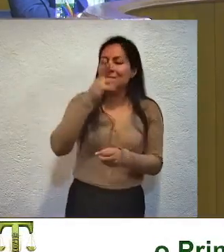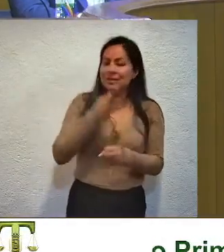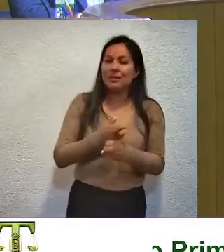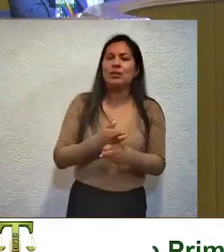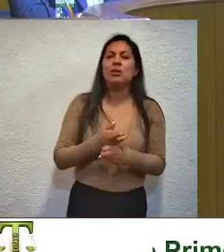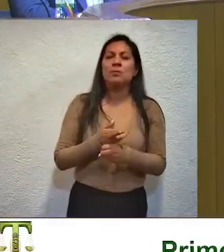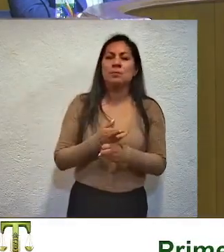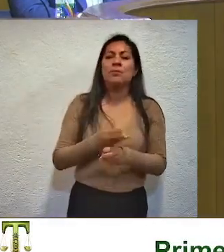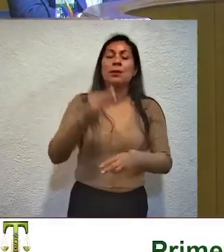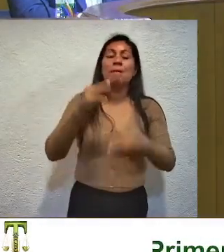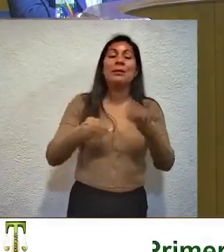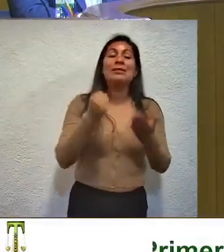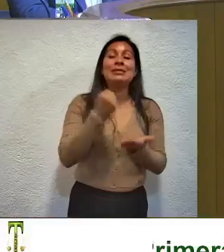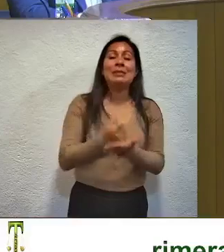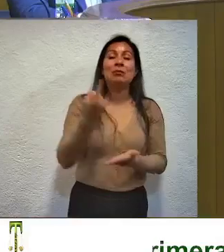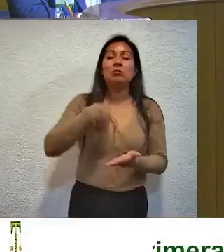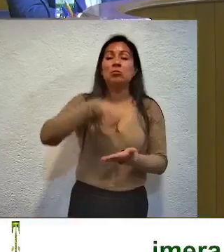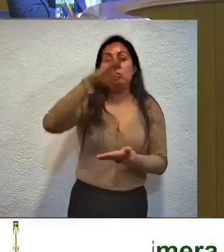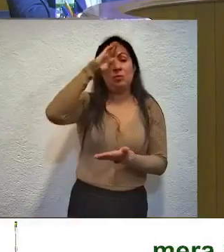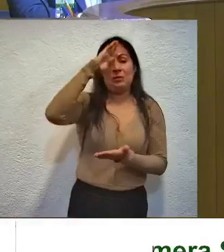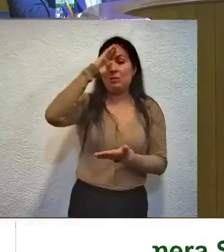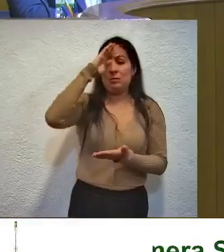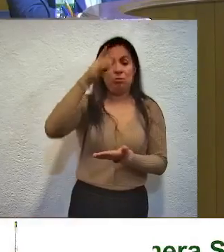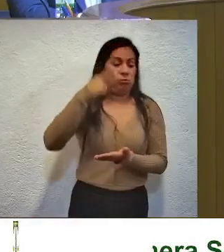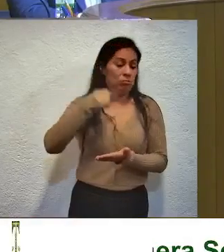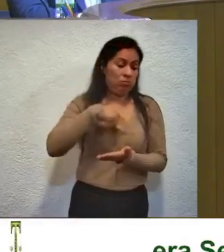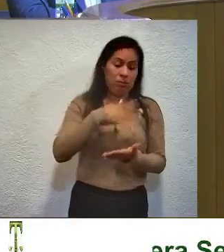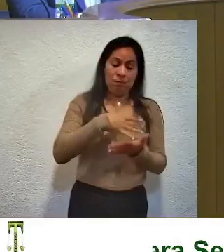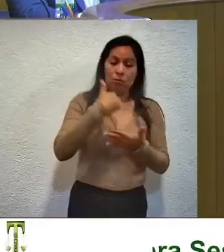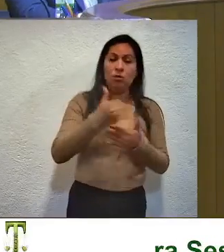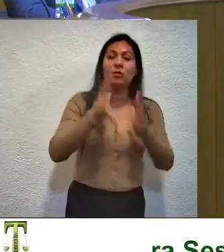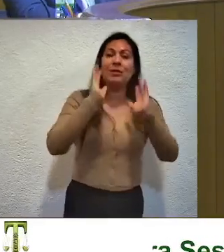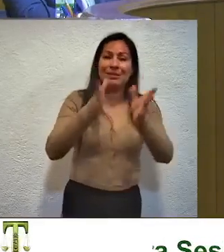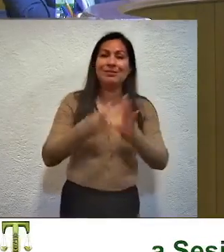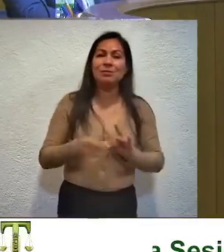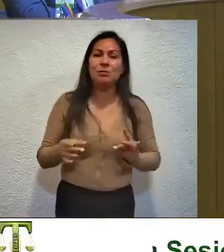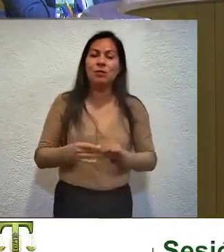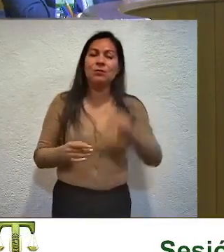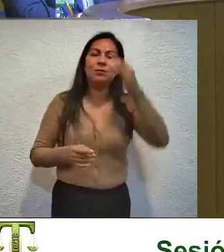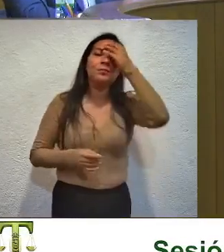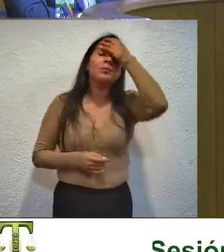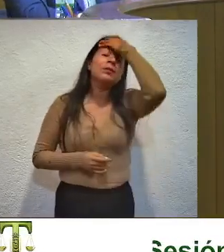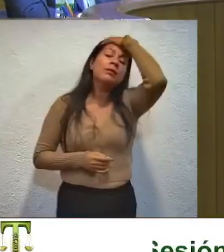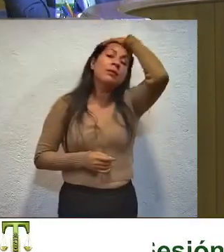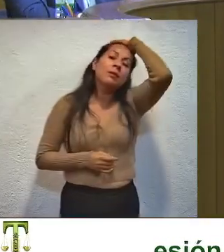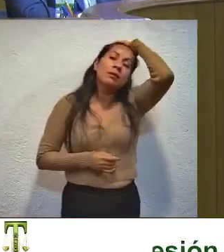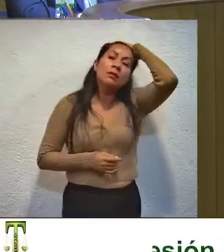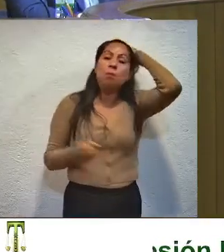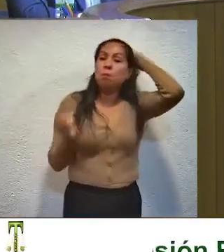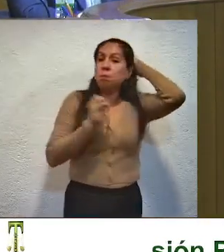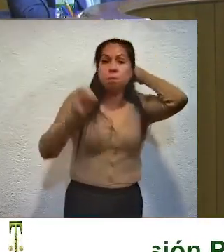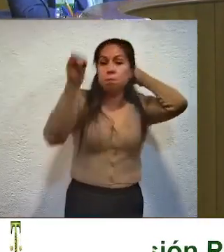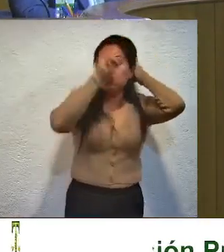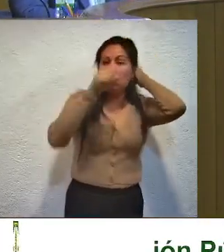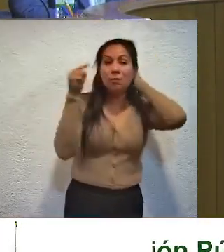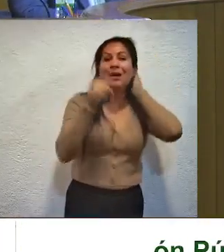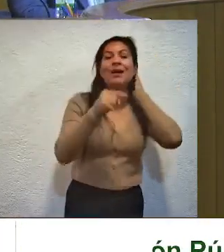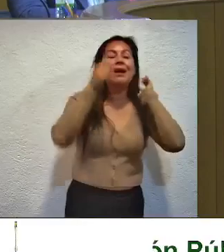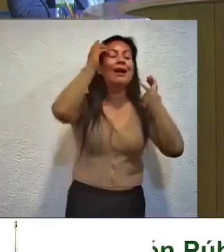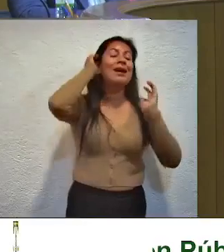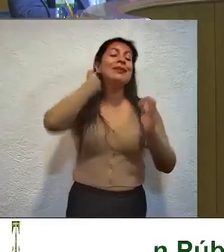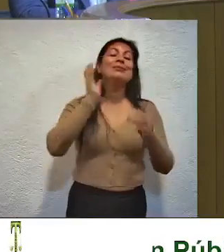secretario. Magistrados, está a nuestra consideración el proyecto del que se ha dado cuenta. No habiendo comentarios al